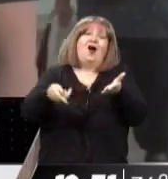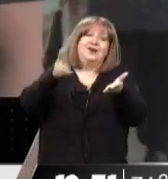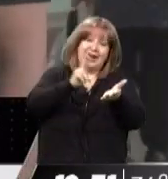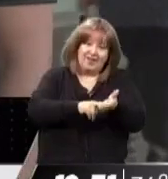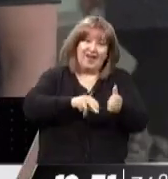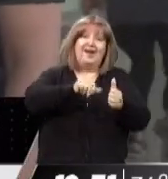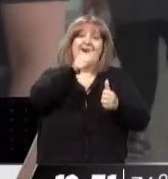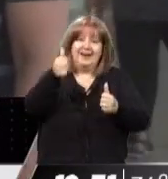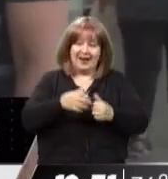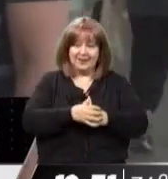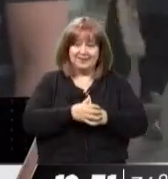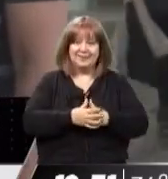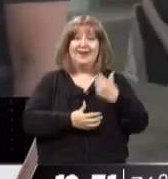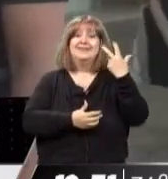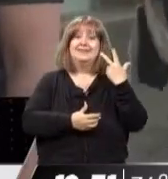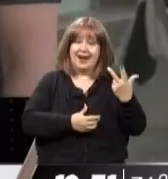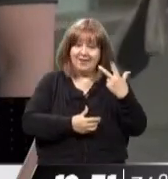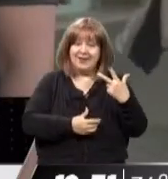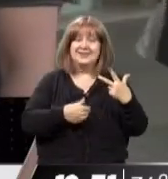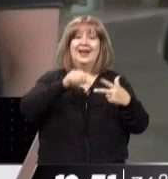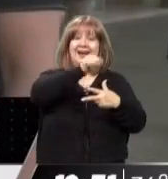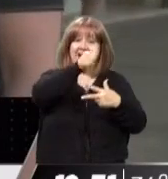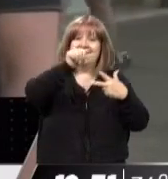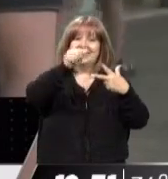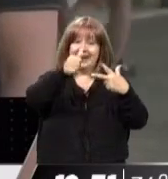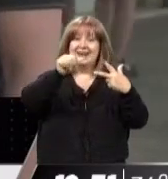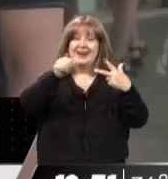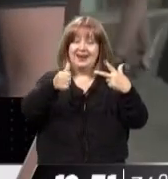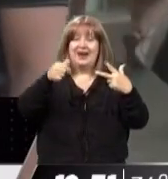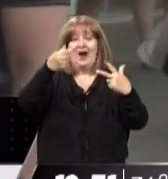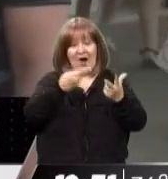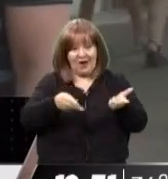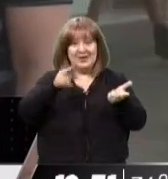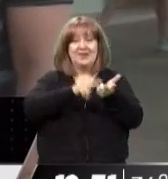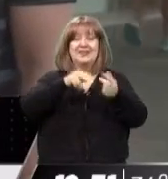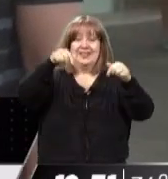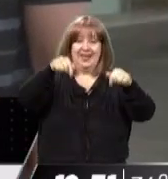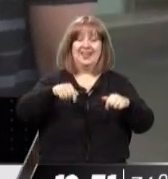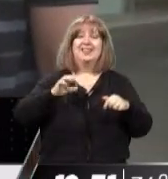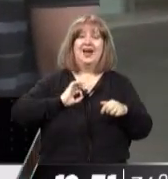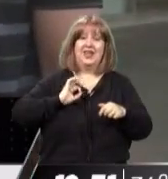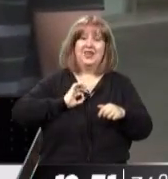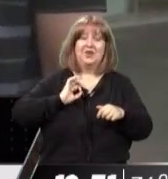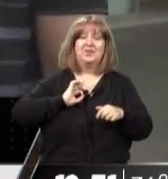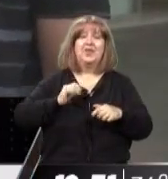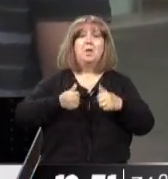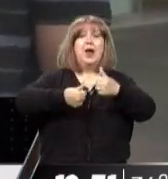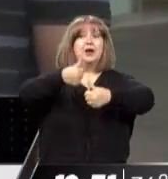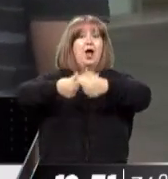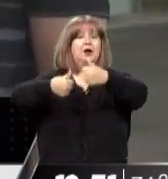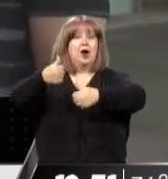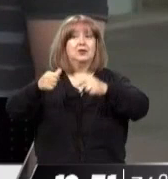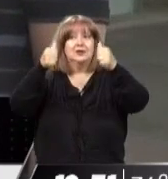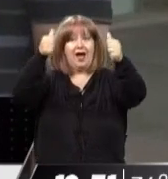que presentó un sistema de afiches que ahora nos van a contar para lo que fue justamente este concurso para